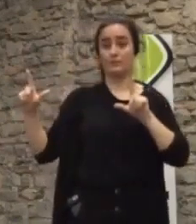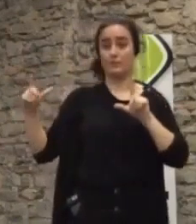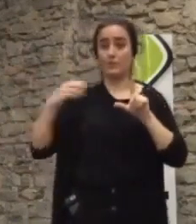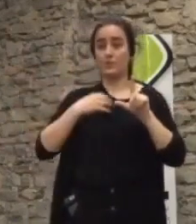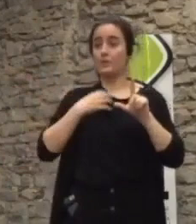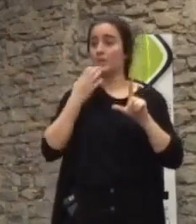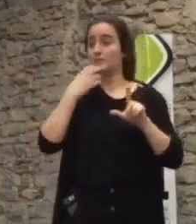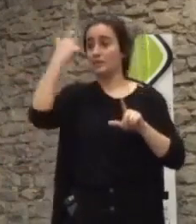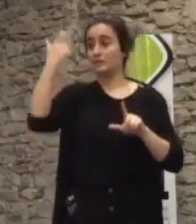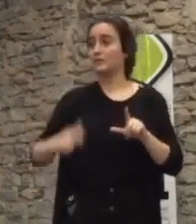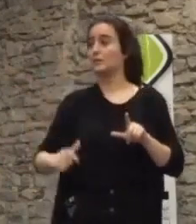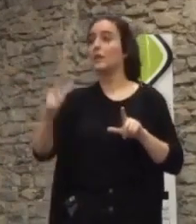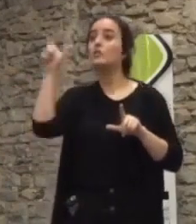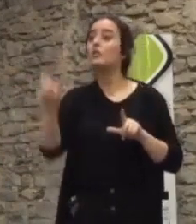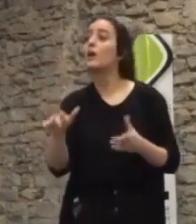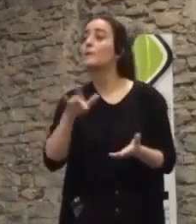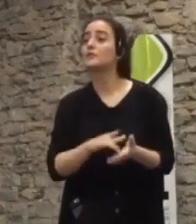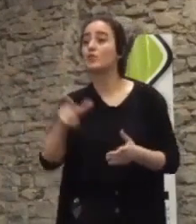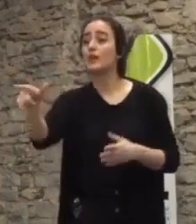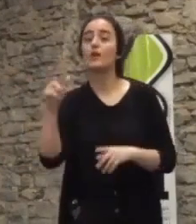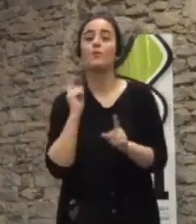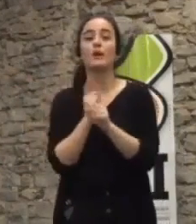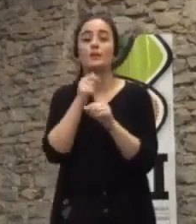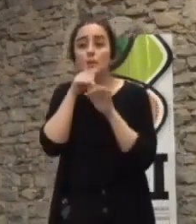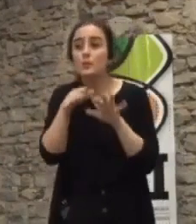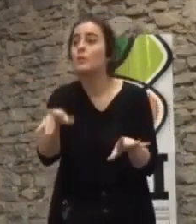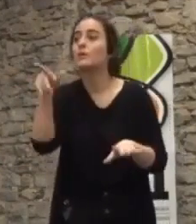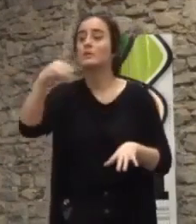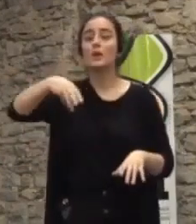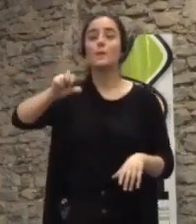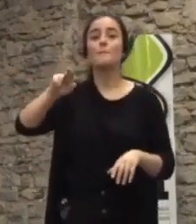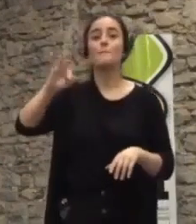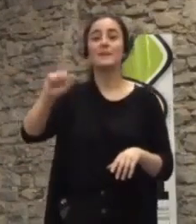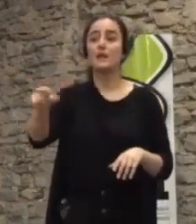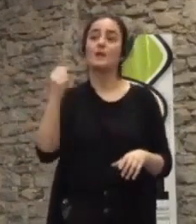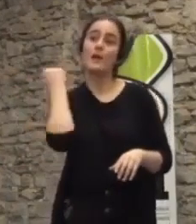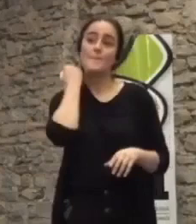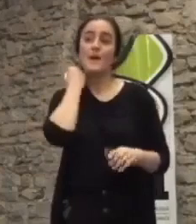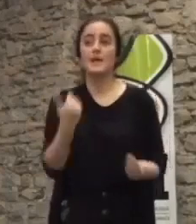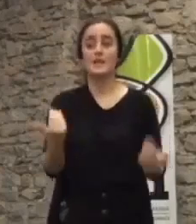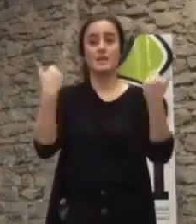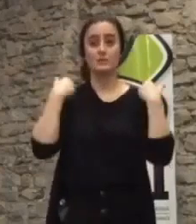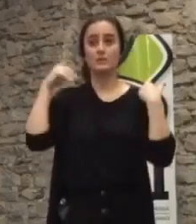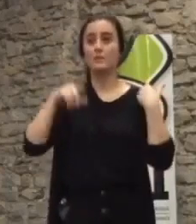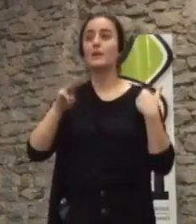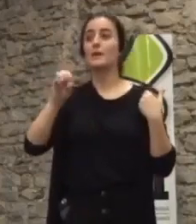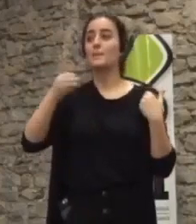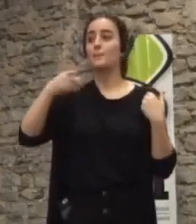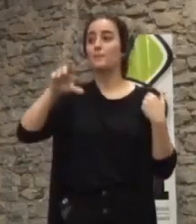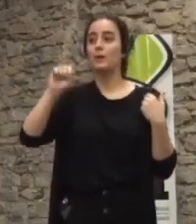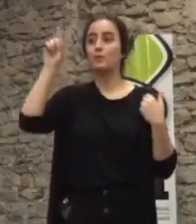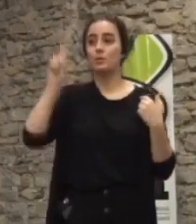sin una de las agentes antirrumores que está por ahí también, que Marta, de la red antirrumores del Pilar Iparralde, y que también tenemos a Pablo aquí como